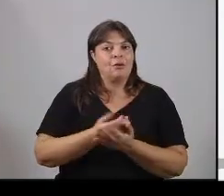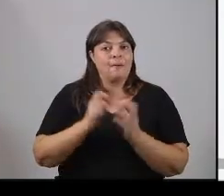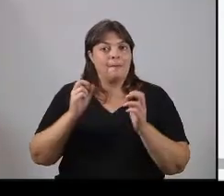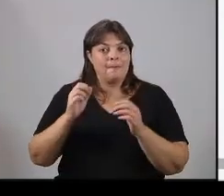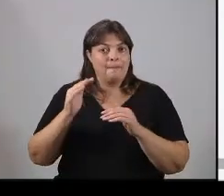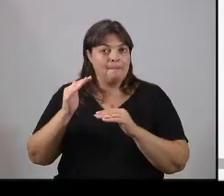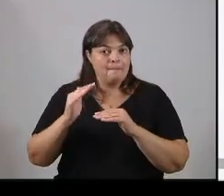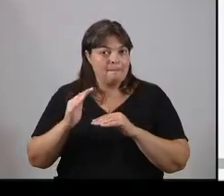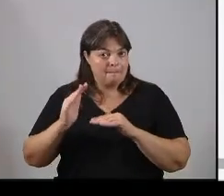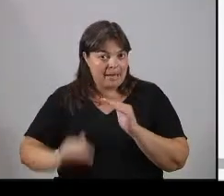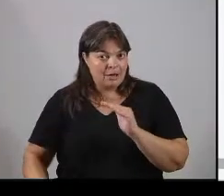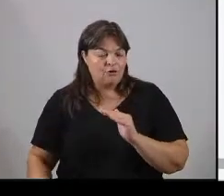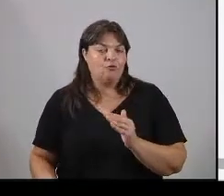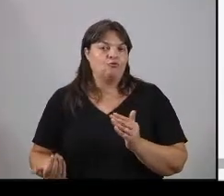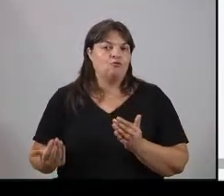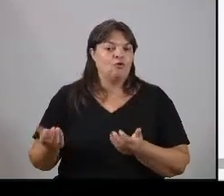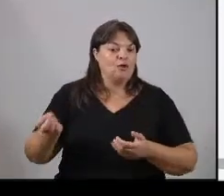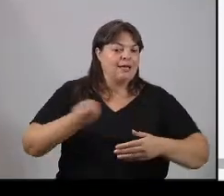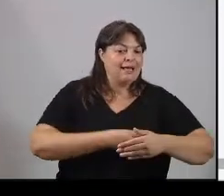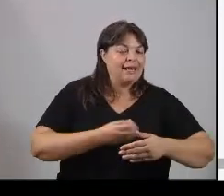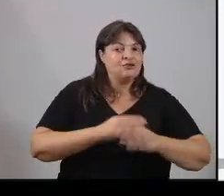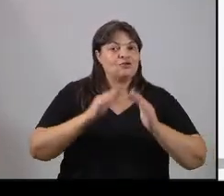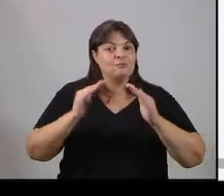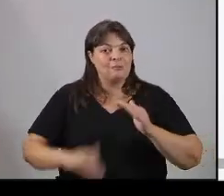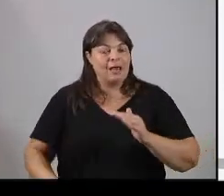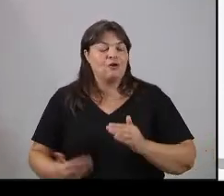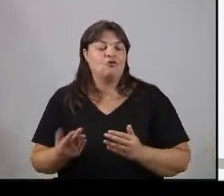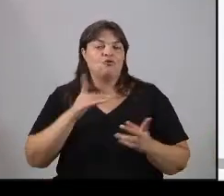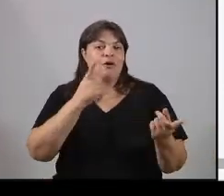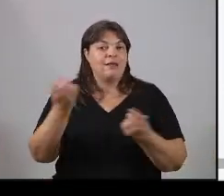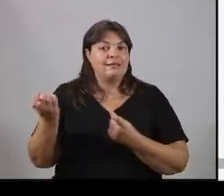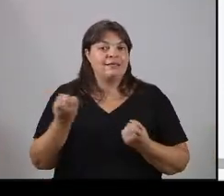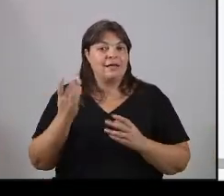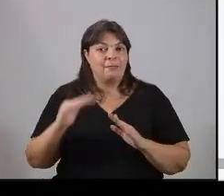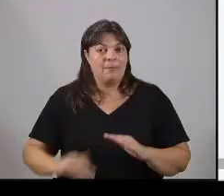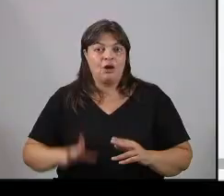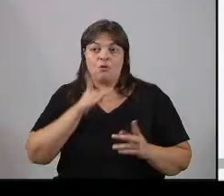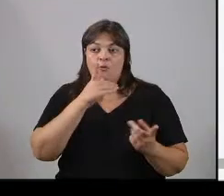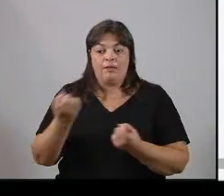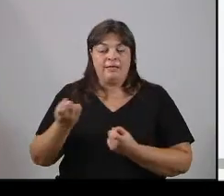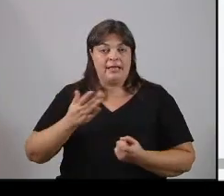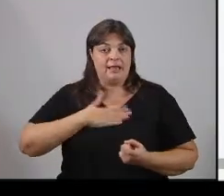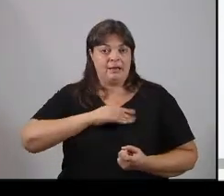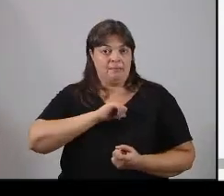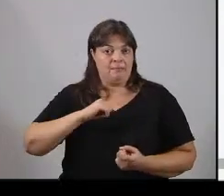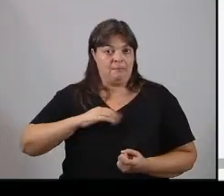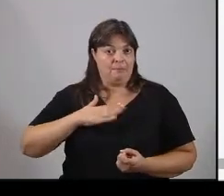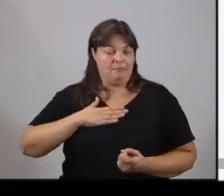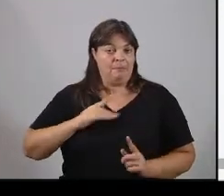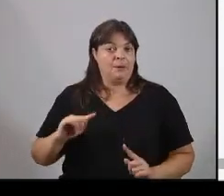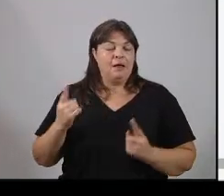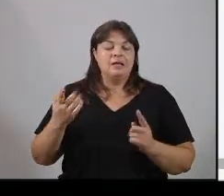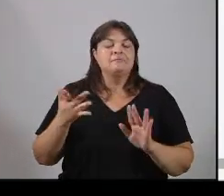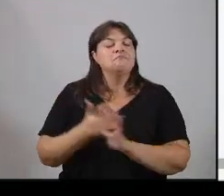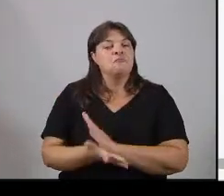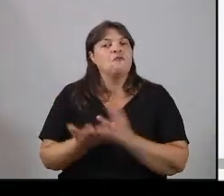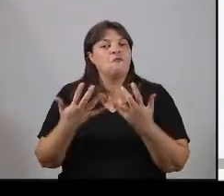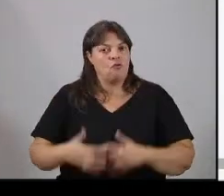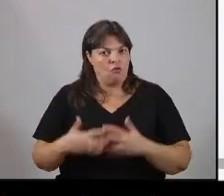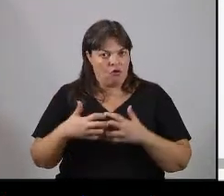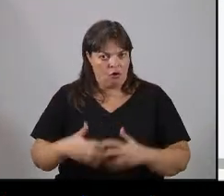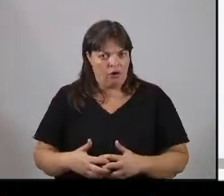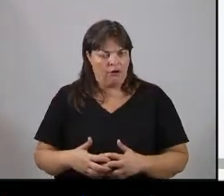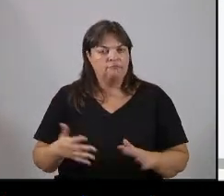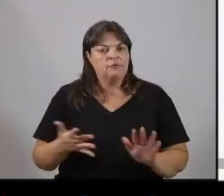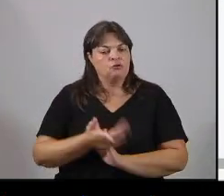de ingreso, aquello que tanto necesitan para atender sus propias necesidades, sin duda funciona.